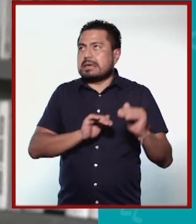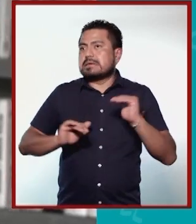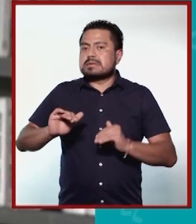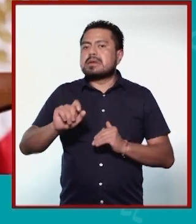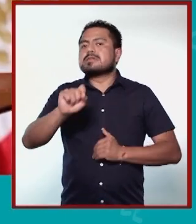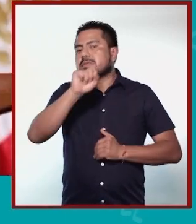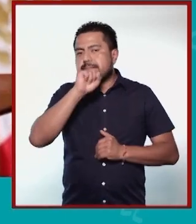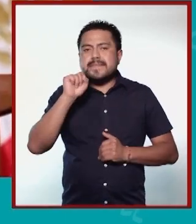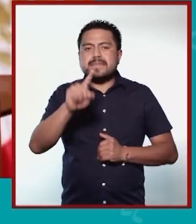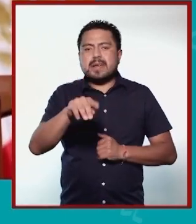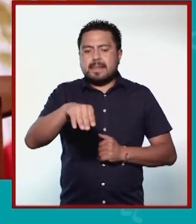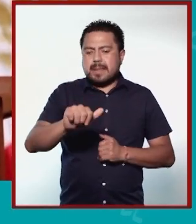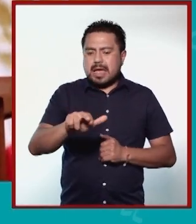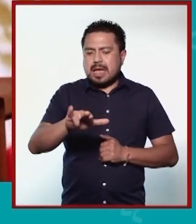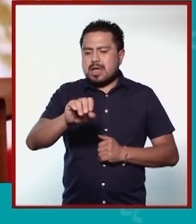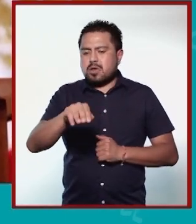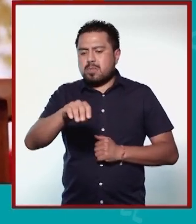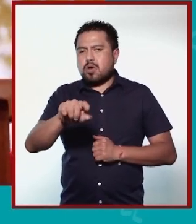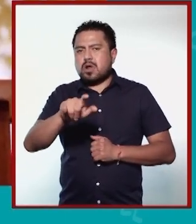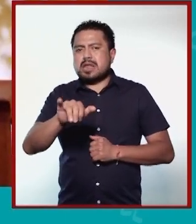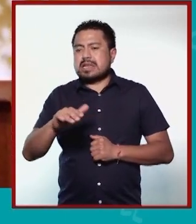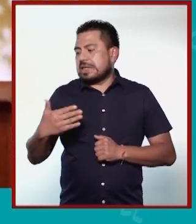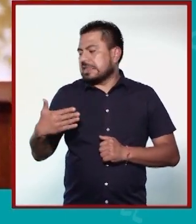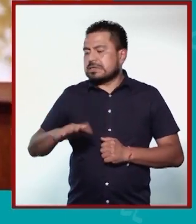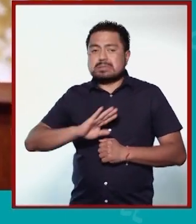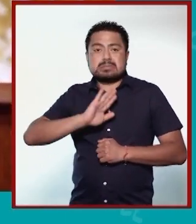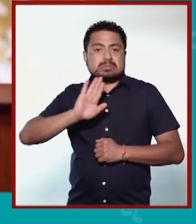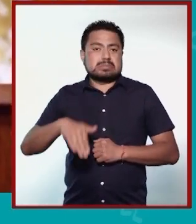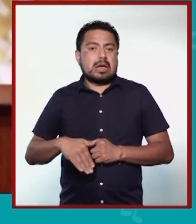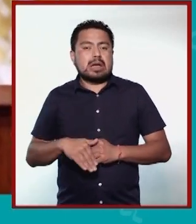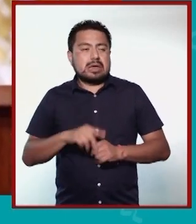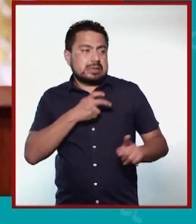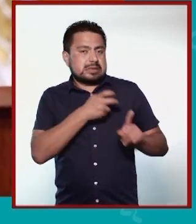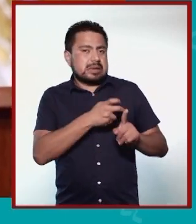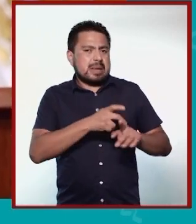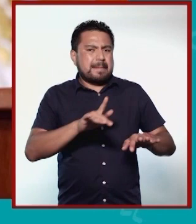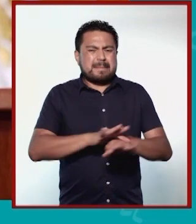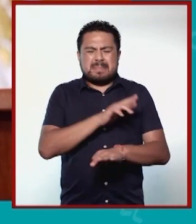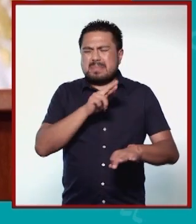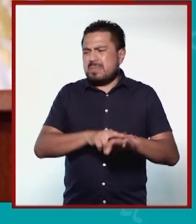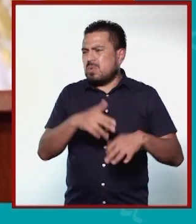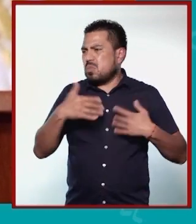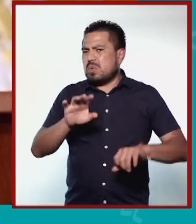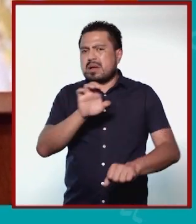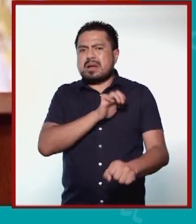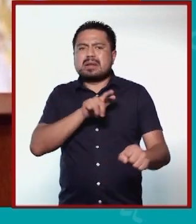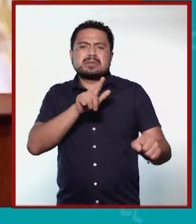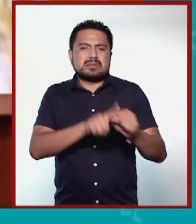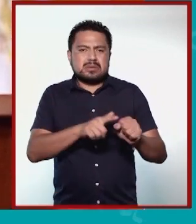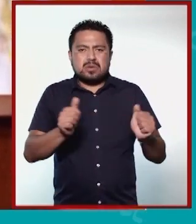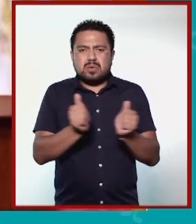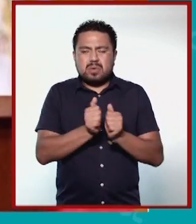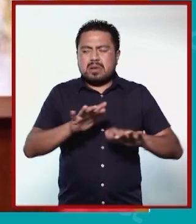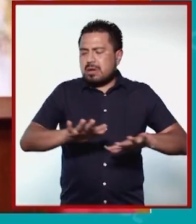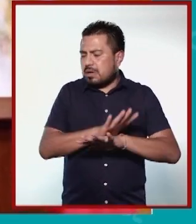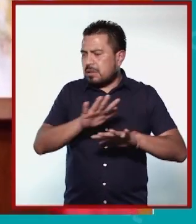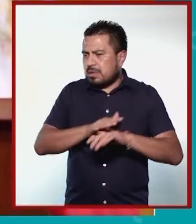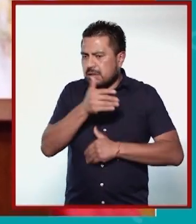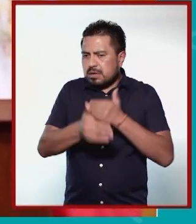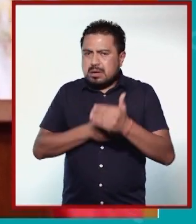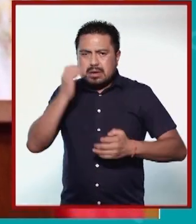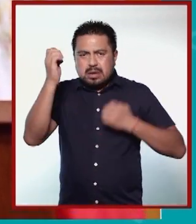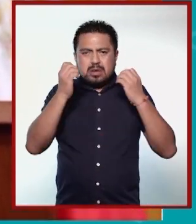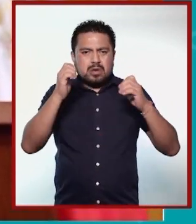también Mario Molina, que acaba de morir y que fue uno de los grandes especialistas en los cambios